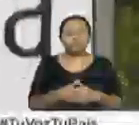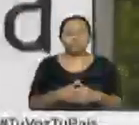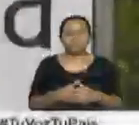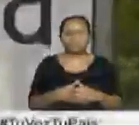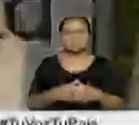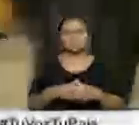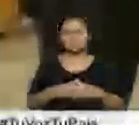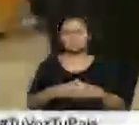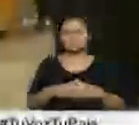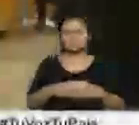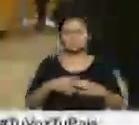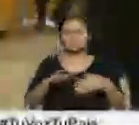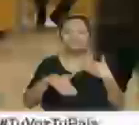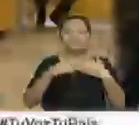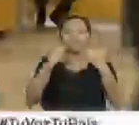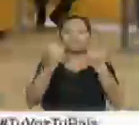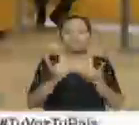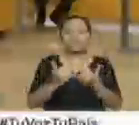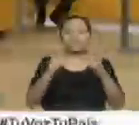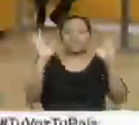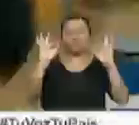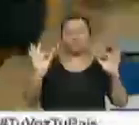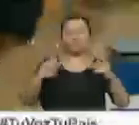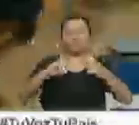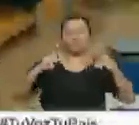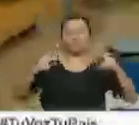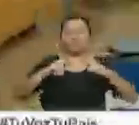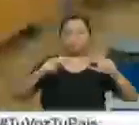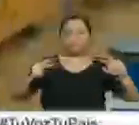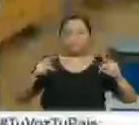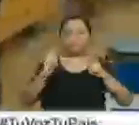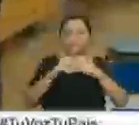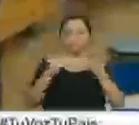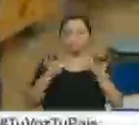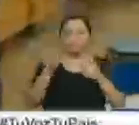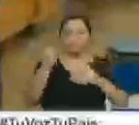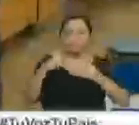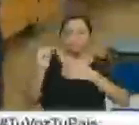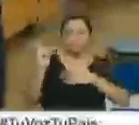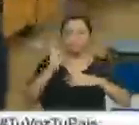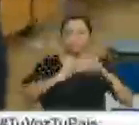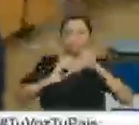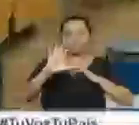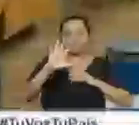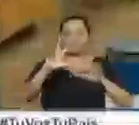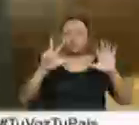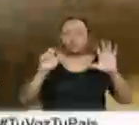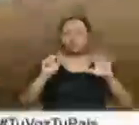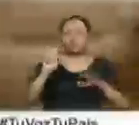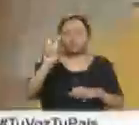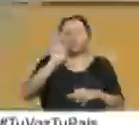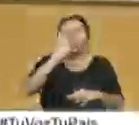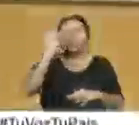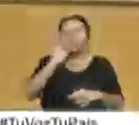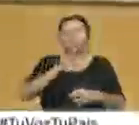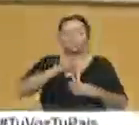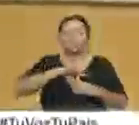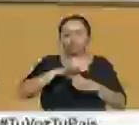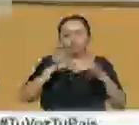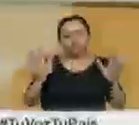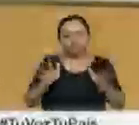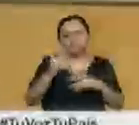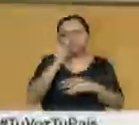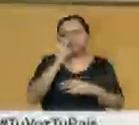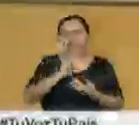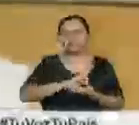Suiza vota no a la energía nuclear. Los suizos aprobaron en referéndum con un 58,2% de los votos promover las